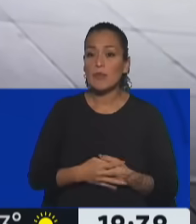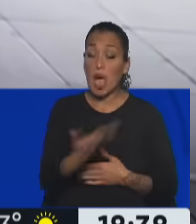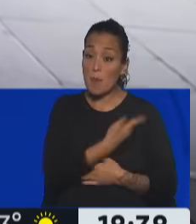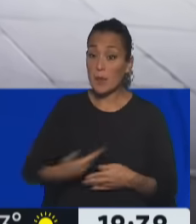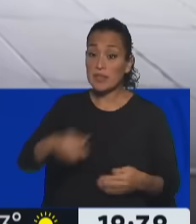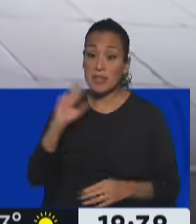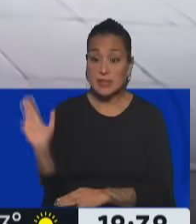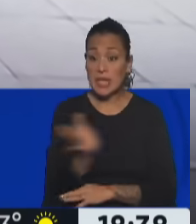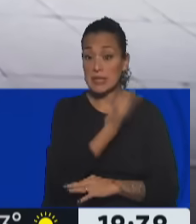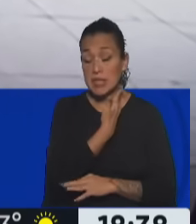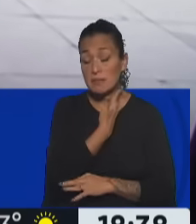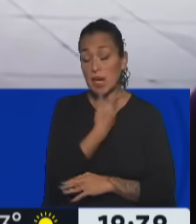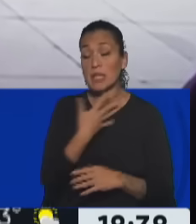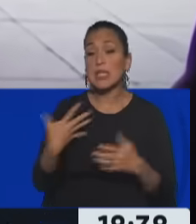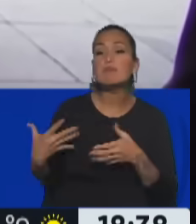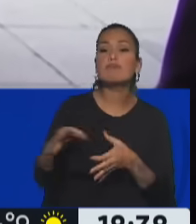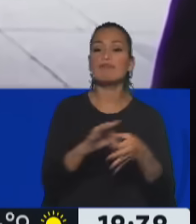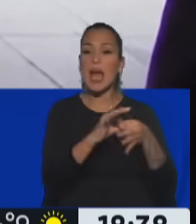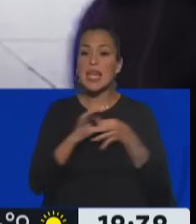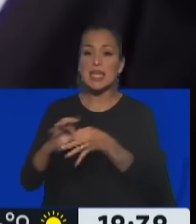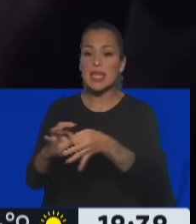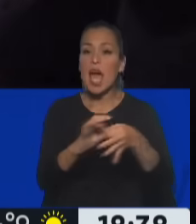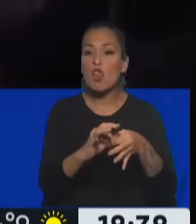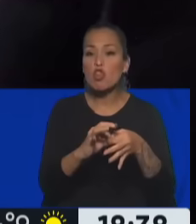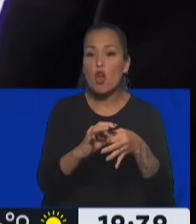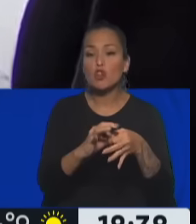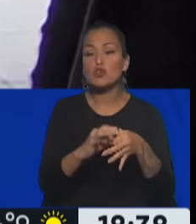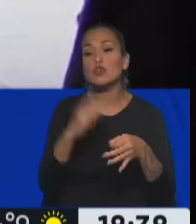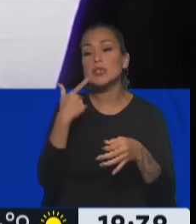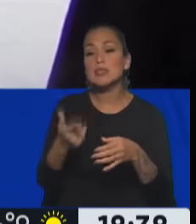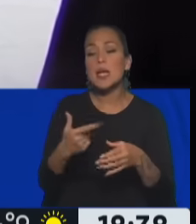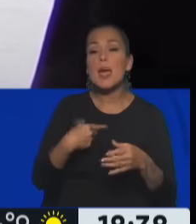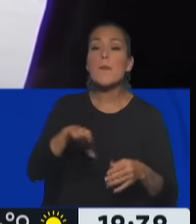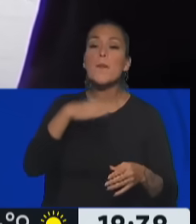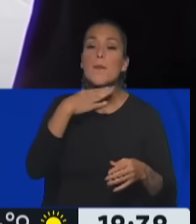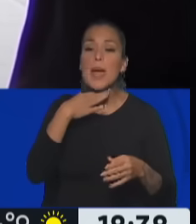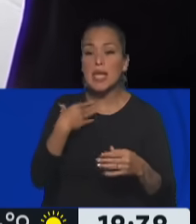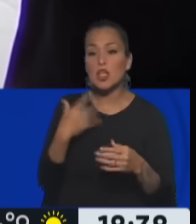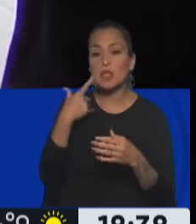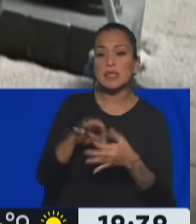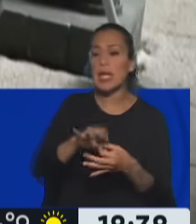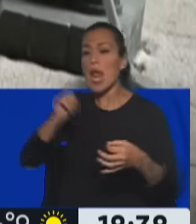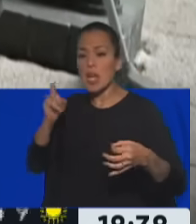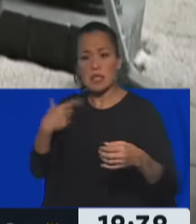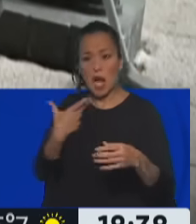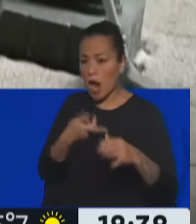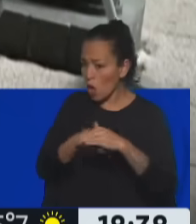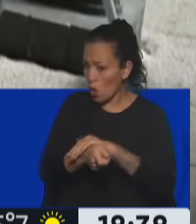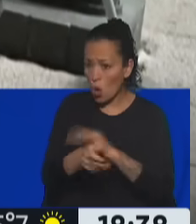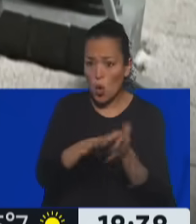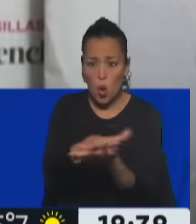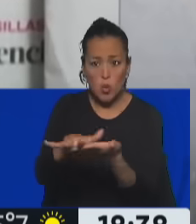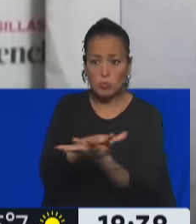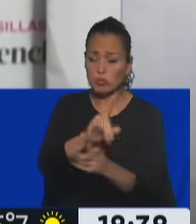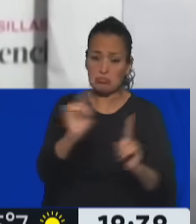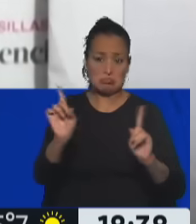Claudia Sheinbaum y sus aliados sostienen lo contrario y afirman que México se aleja del autoritarismo y la corrupción. Lo cierto es que a